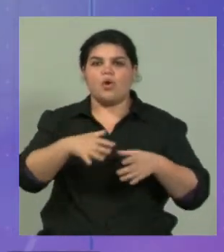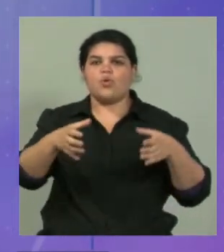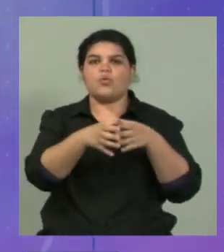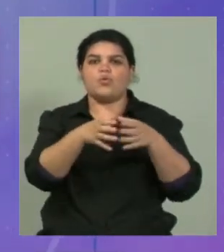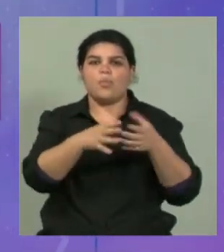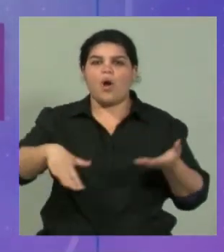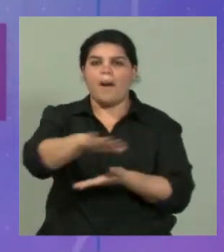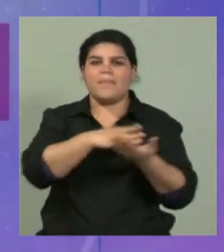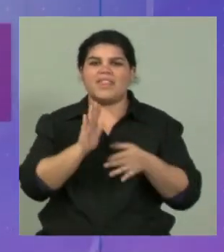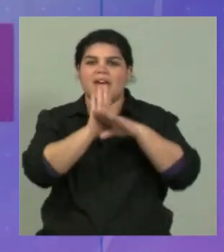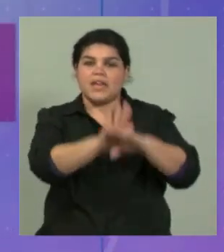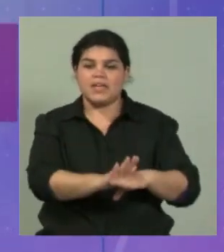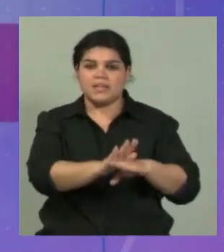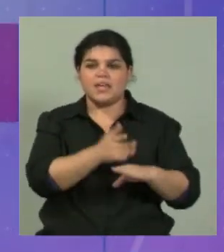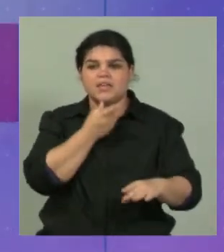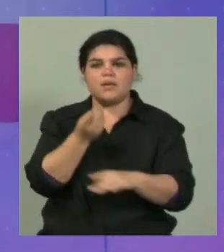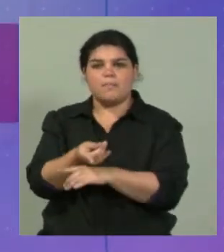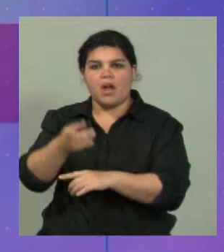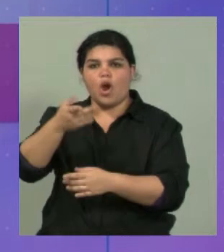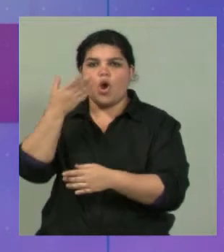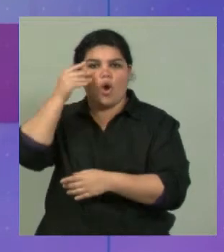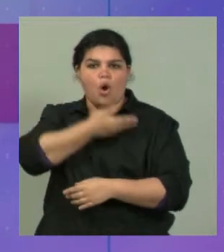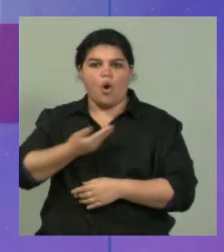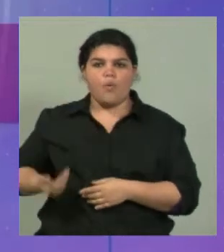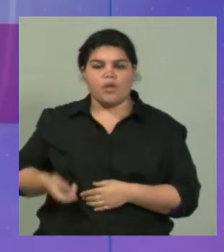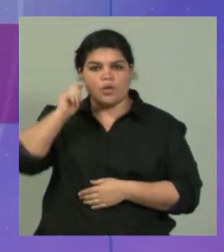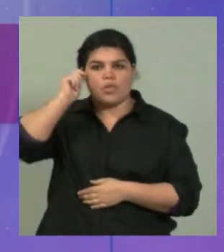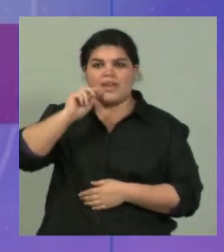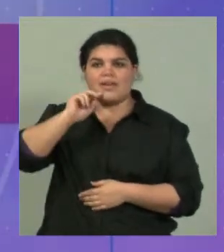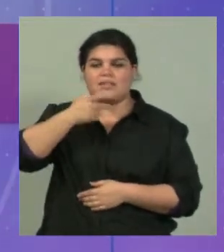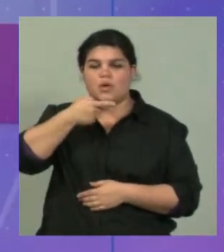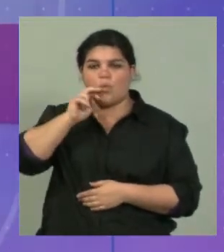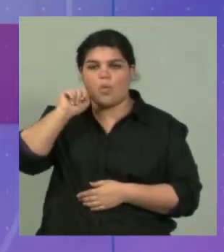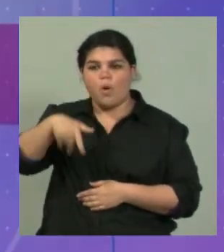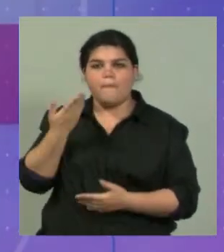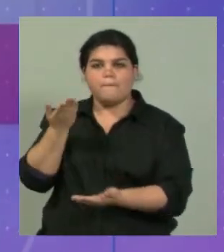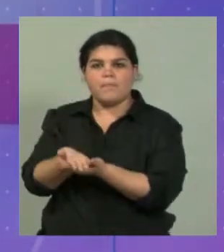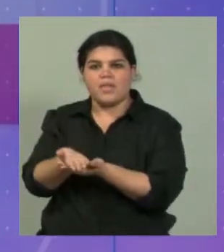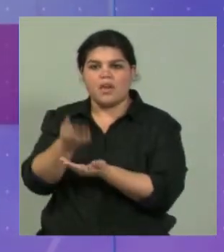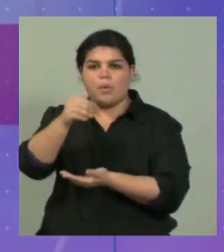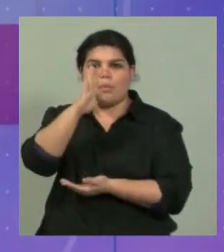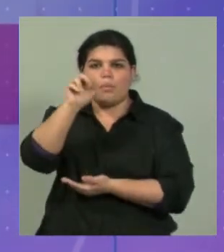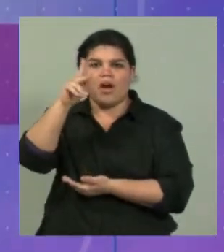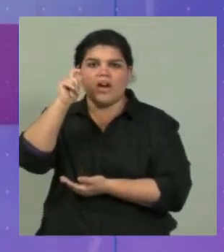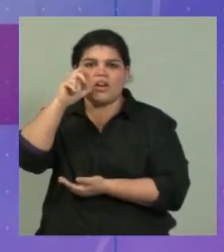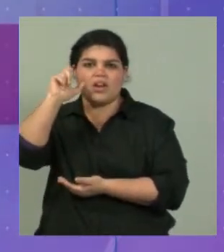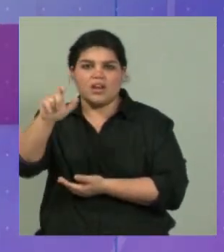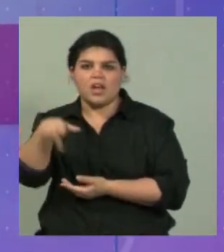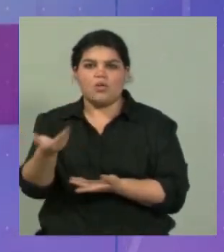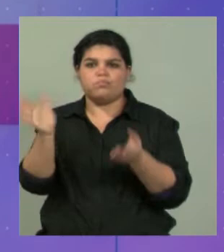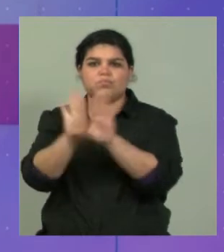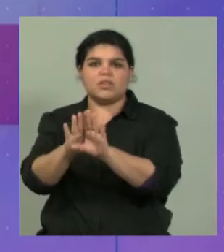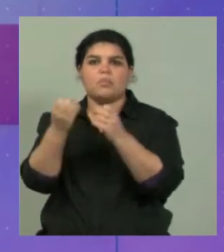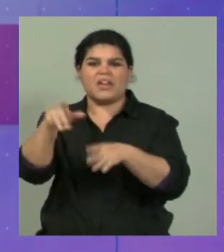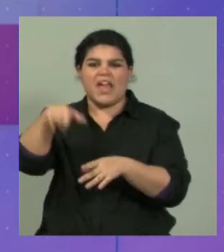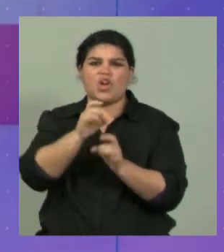ambientalista reclamó al gobierno sanjuanino el cierre inmediato del emprendimiento minero de la Barrick Gold tras el procesamiento de directivos por